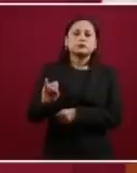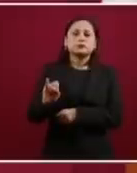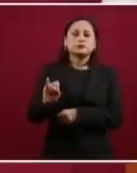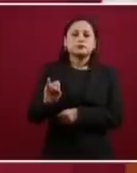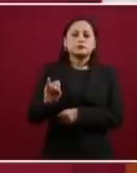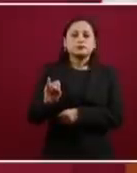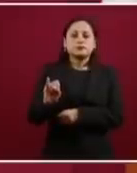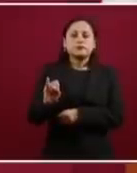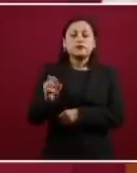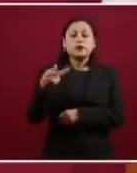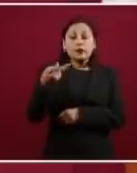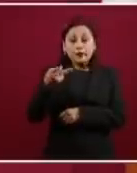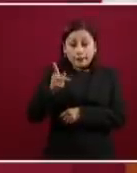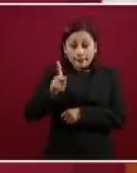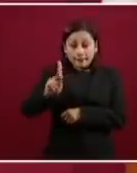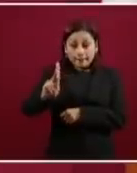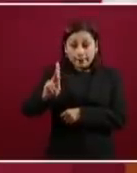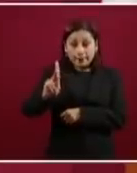de